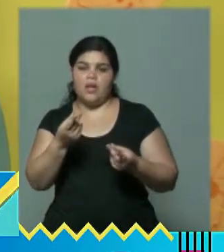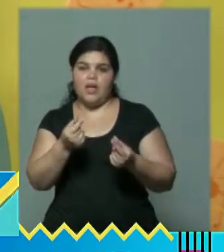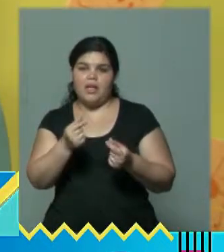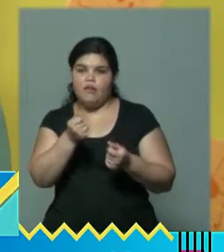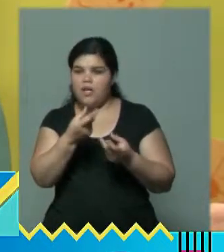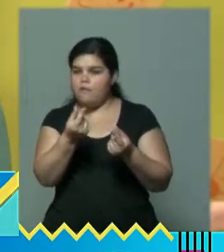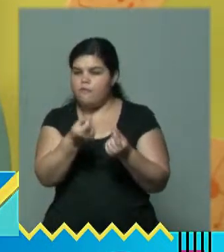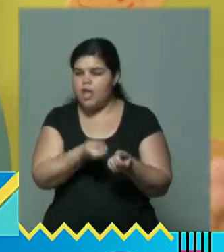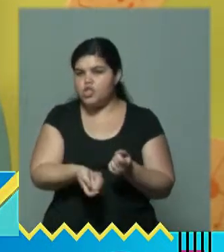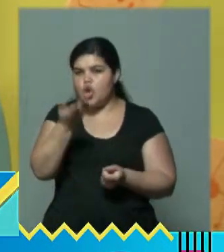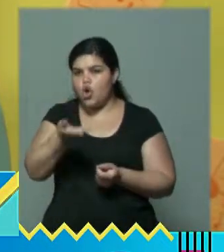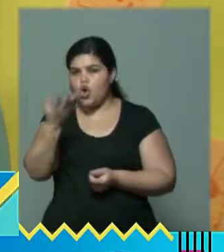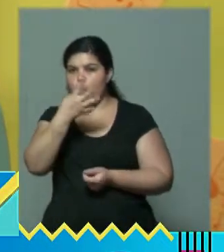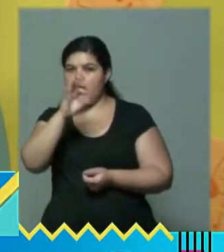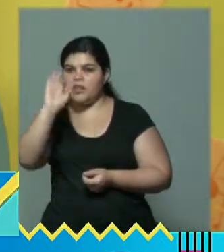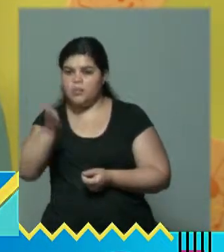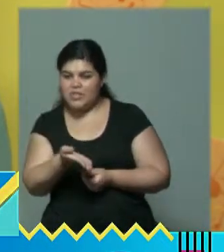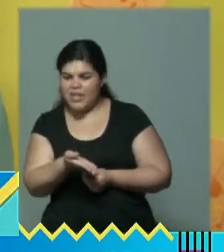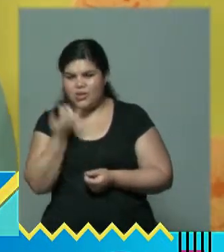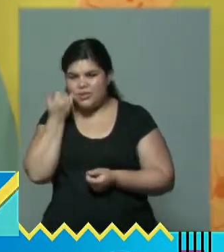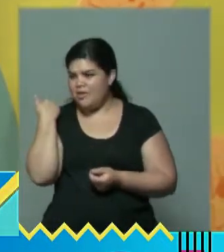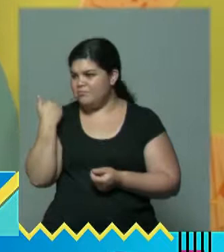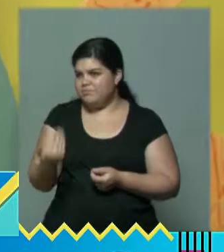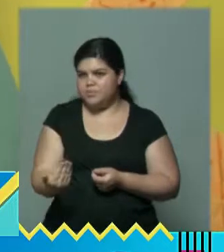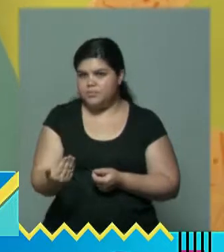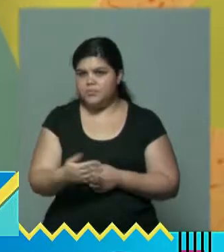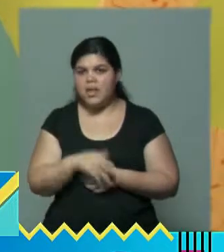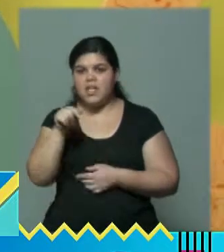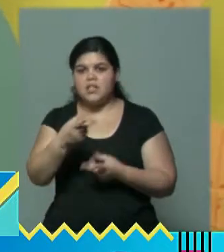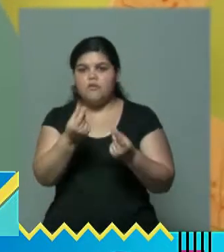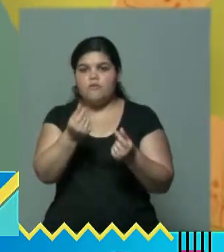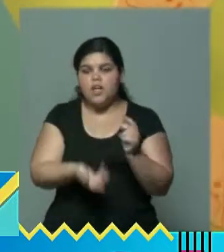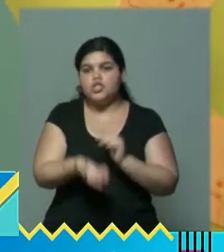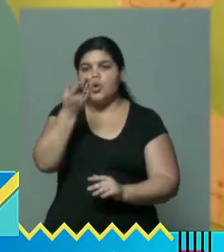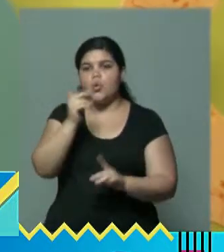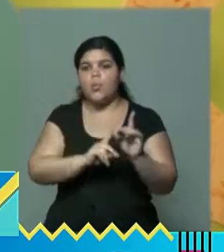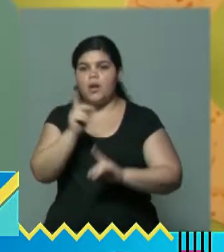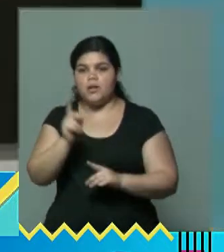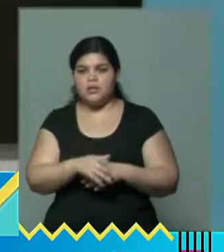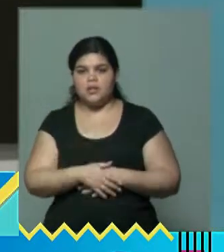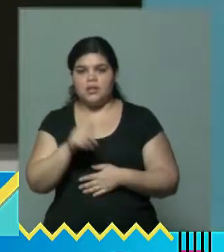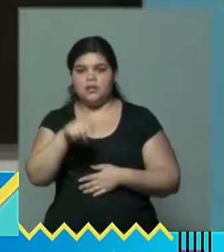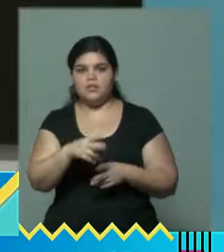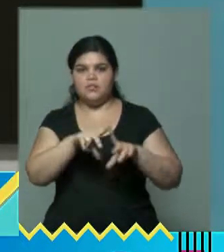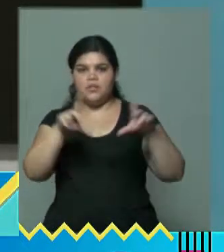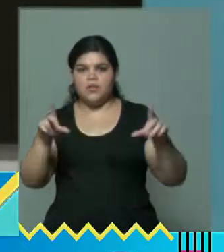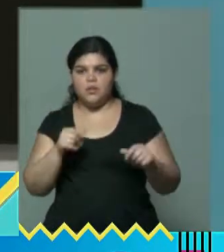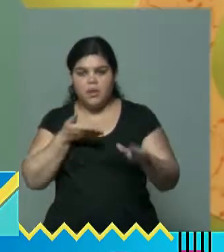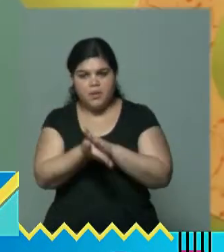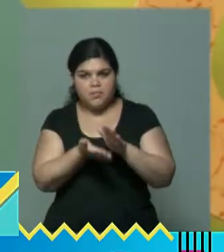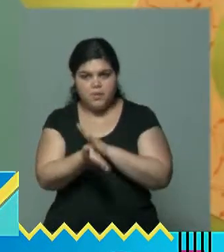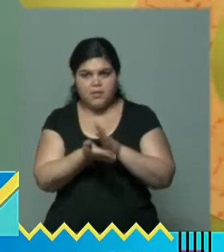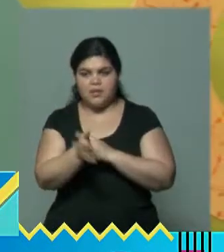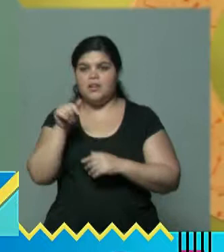tener un 40% de inflación, digamos. Esa inflación fundamentalmente estaba generada por la emisión monetaria destinada a cubrir los déficits del